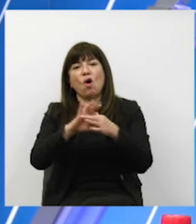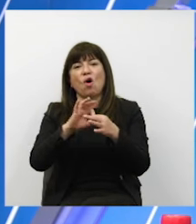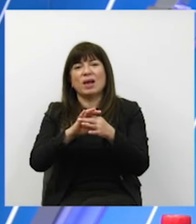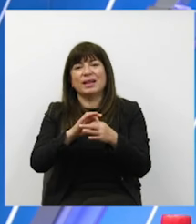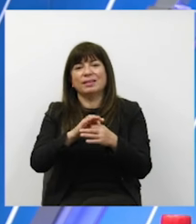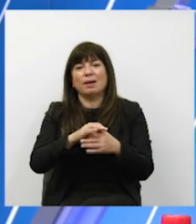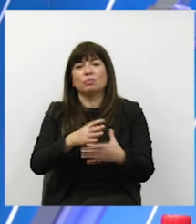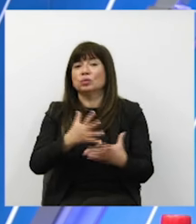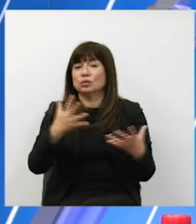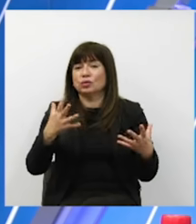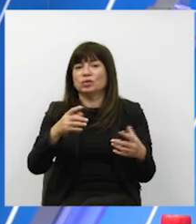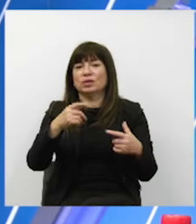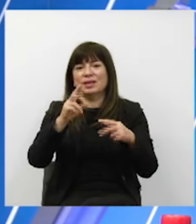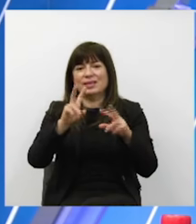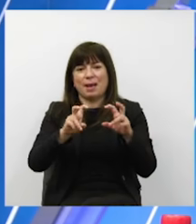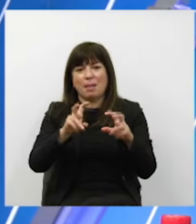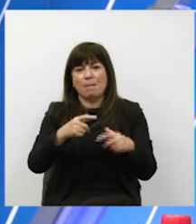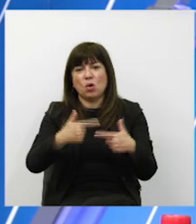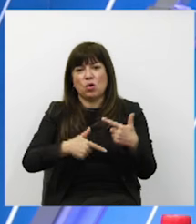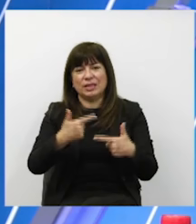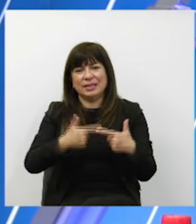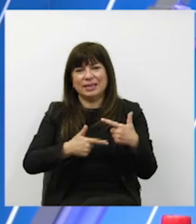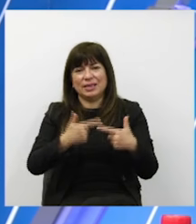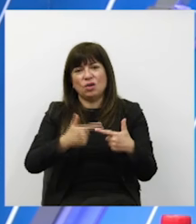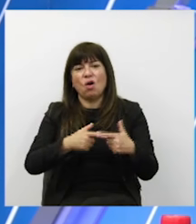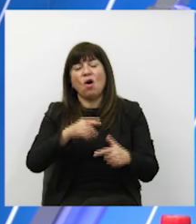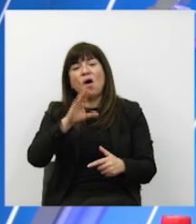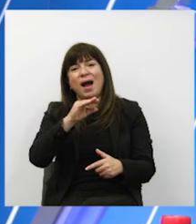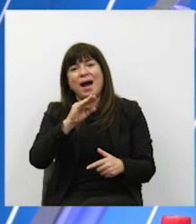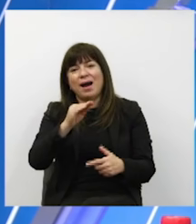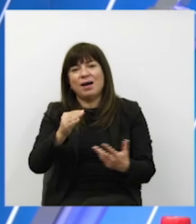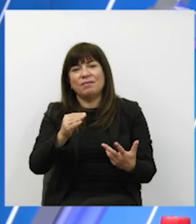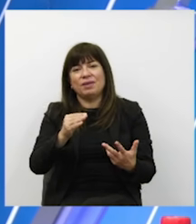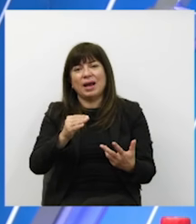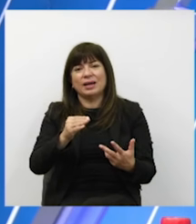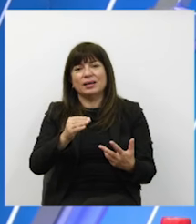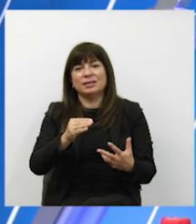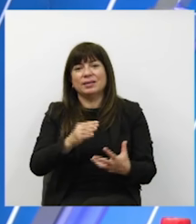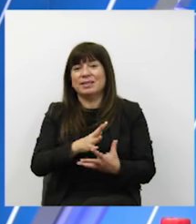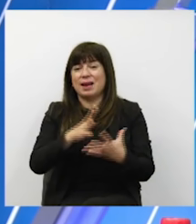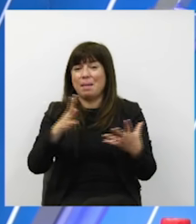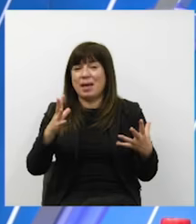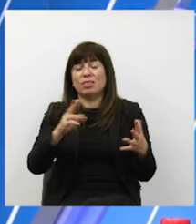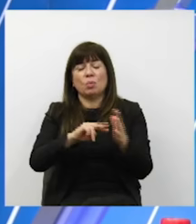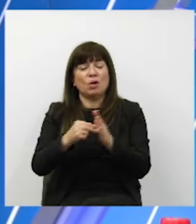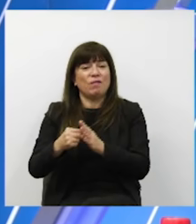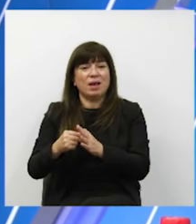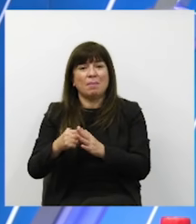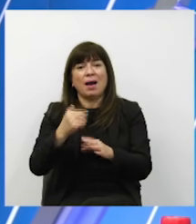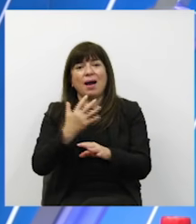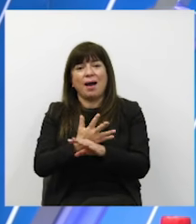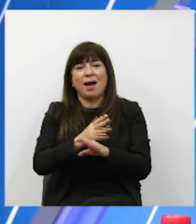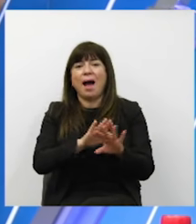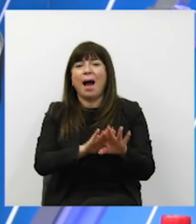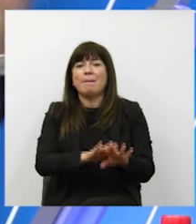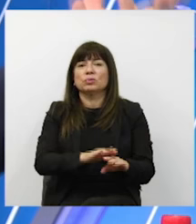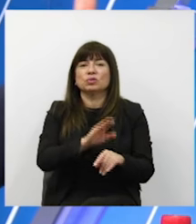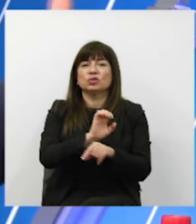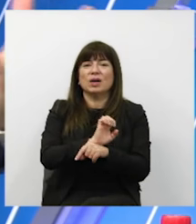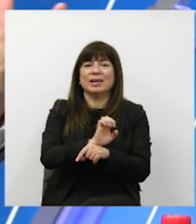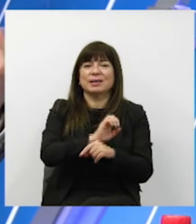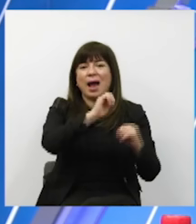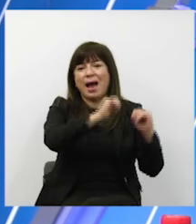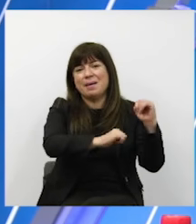habíamos hablado del tema político, porque hoy día uno ve el tema político hablar, incluso en esta tremenda crisis que estamos viviendo, de apoyo del Estado a